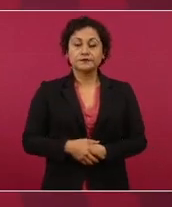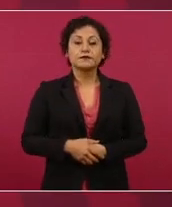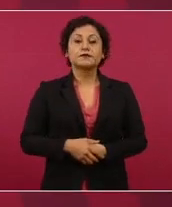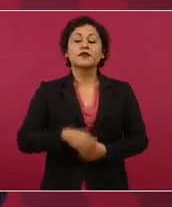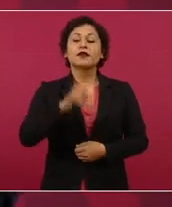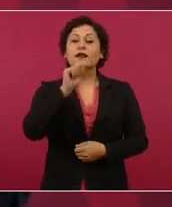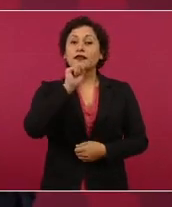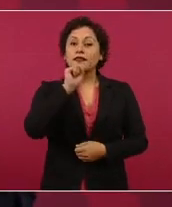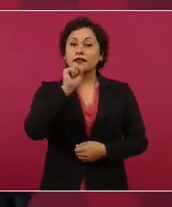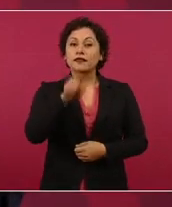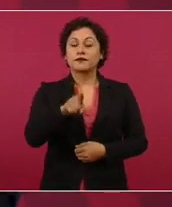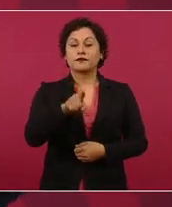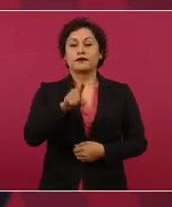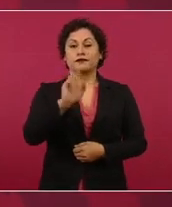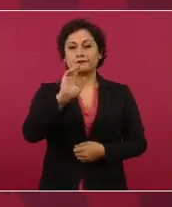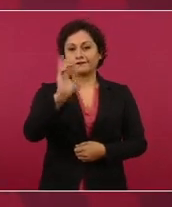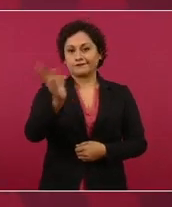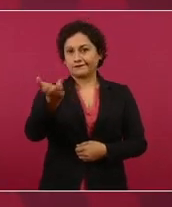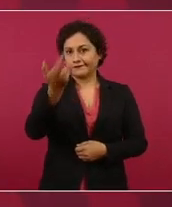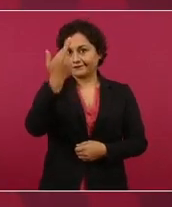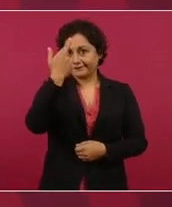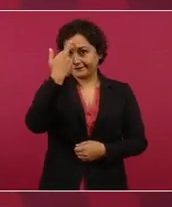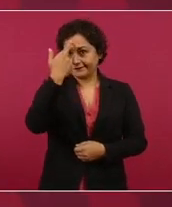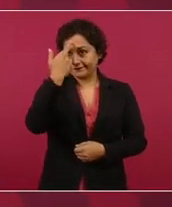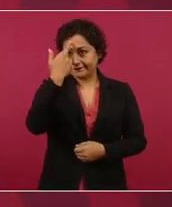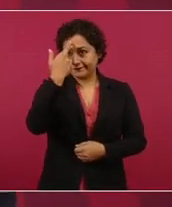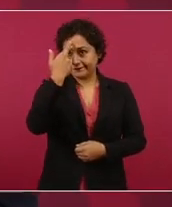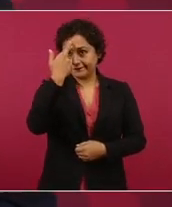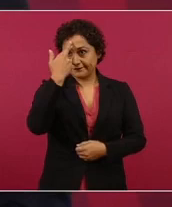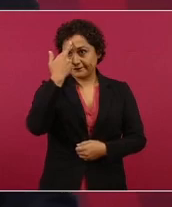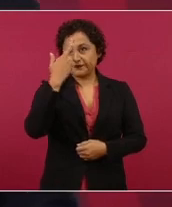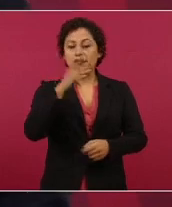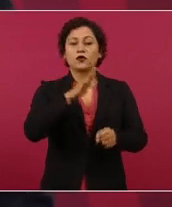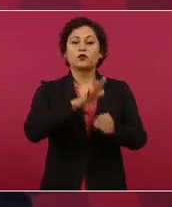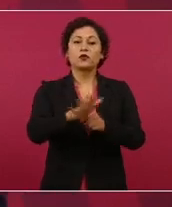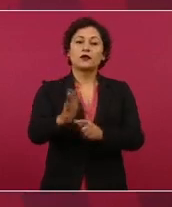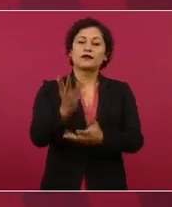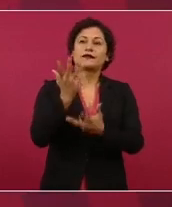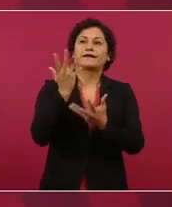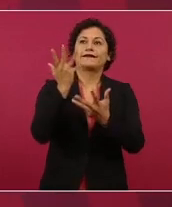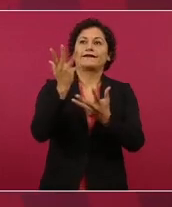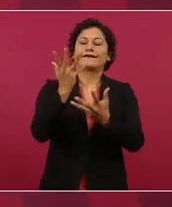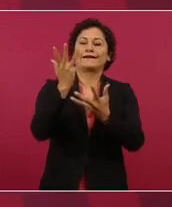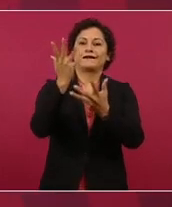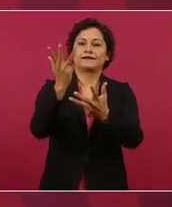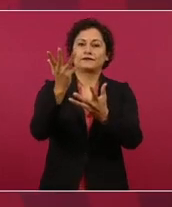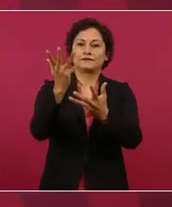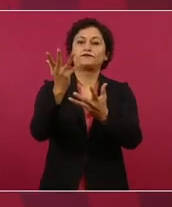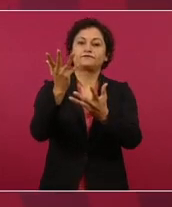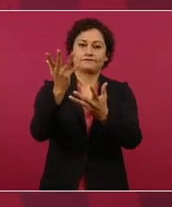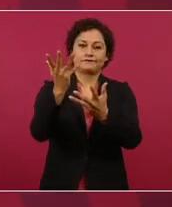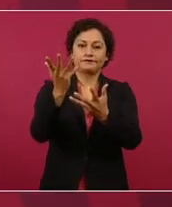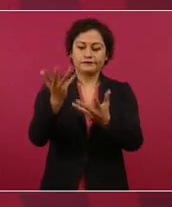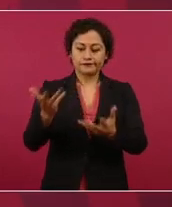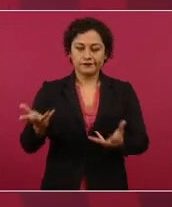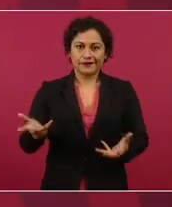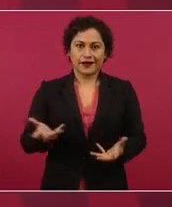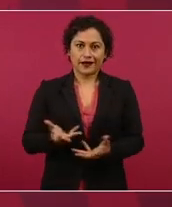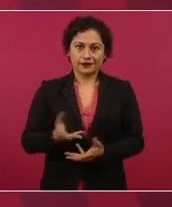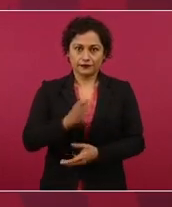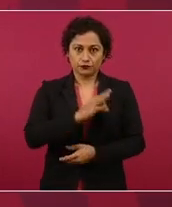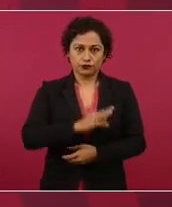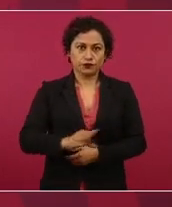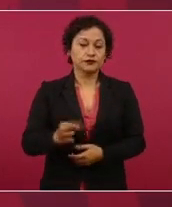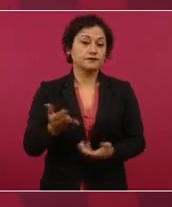acuérdense que una cosa es lo deseable y otra cosa es lo posible.